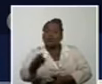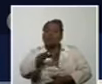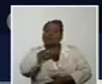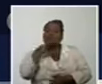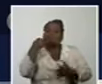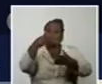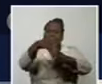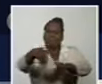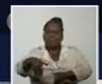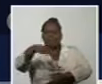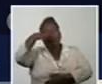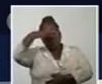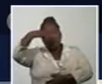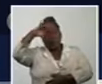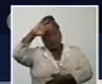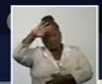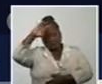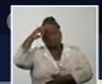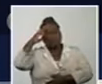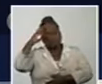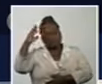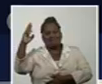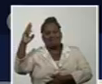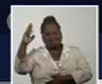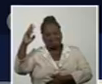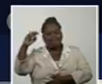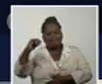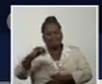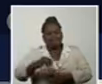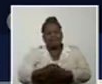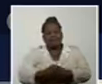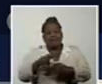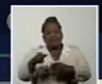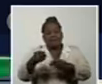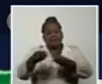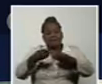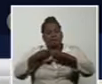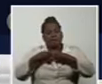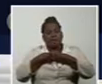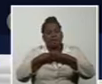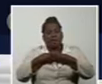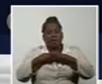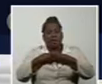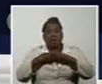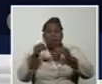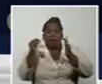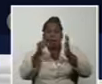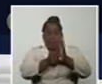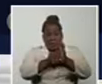nuestro país, lo cual nos da una letalidad de un